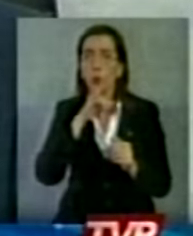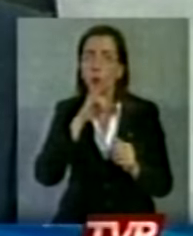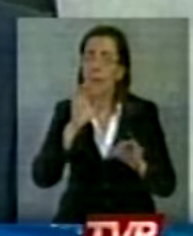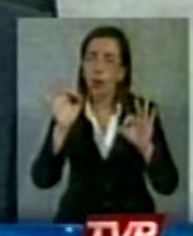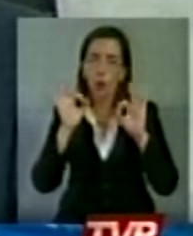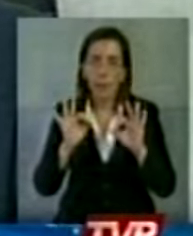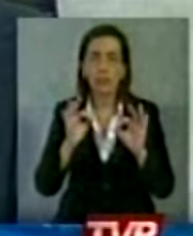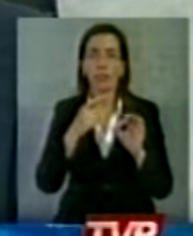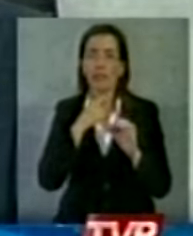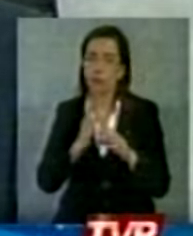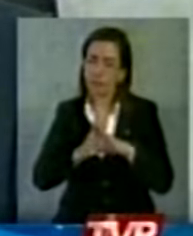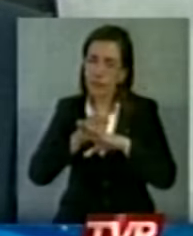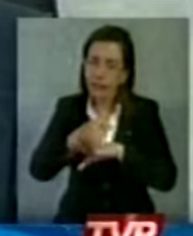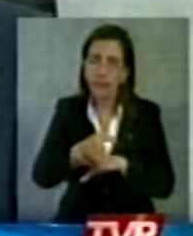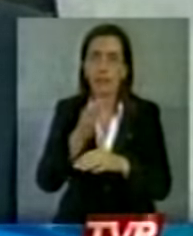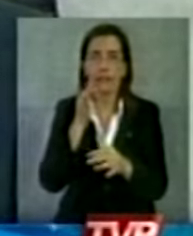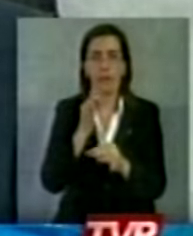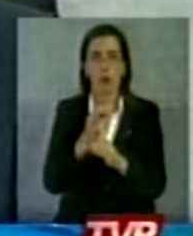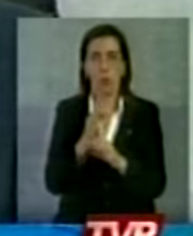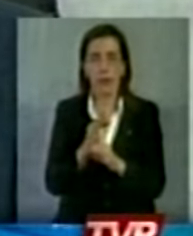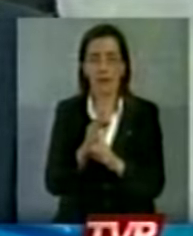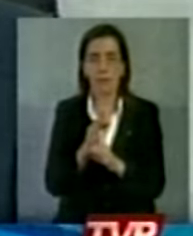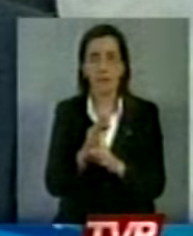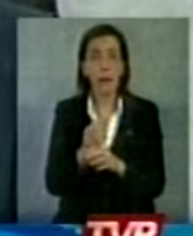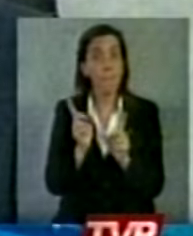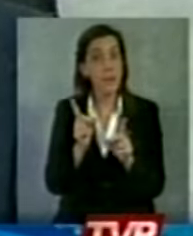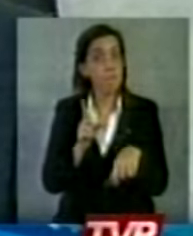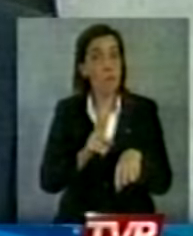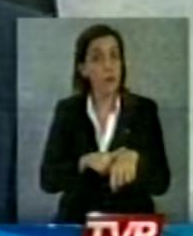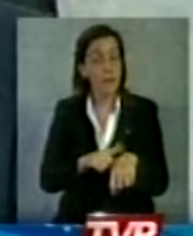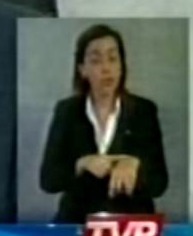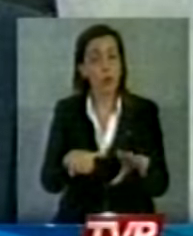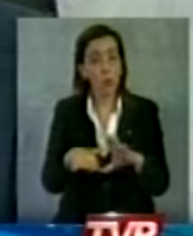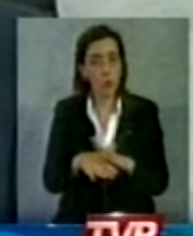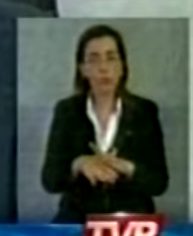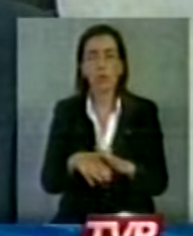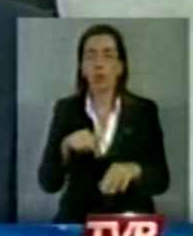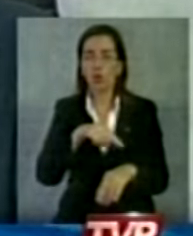estén en la escuela. Y por la misma razón vamos a trabajar